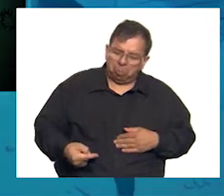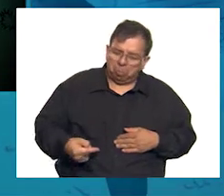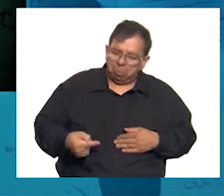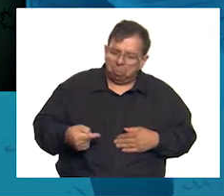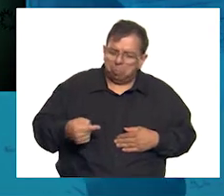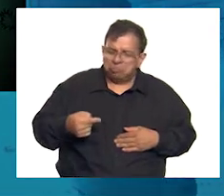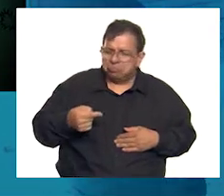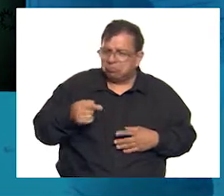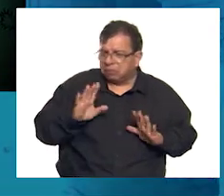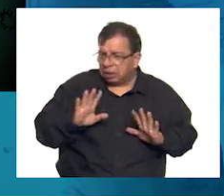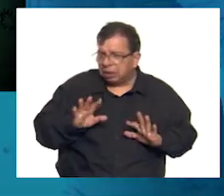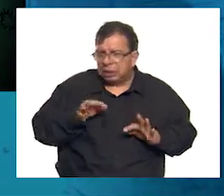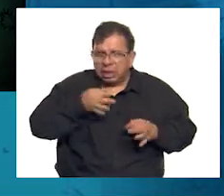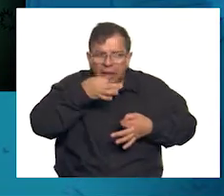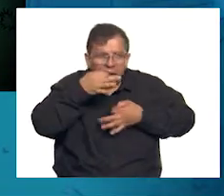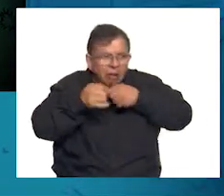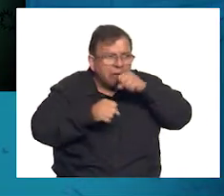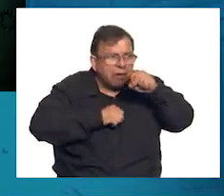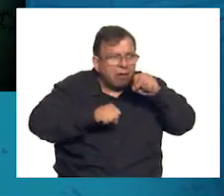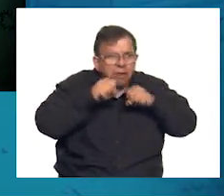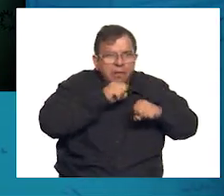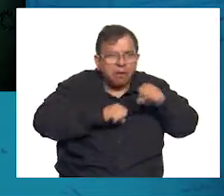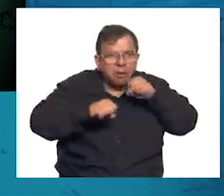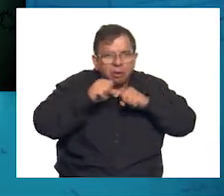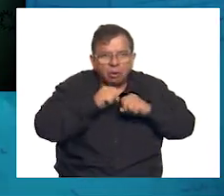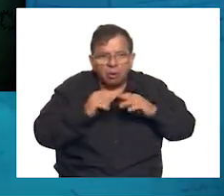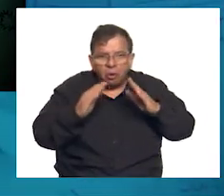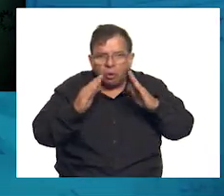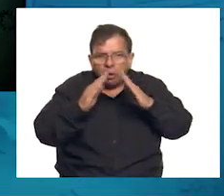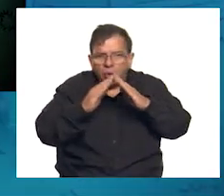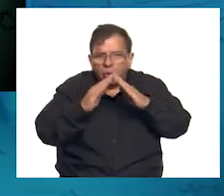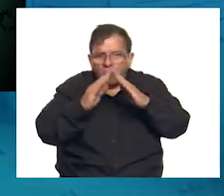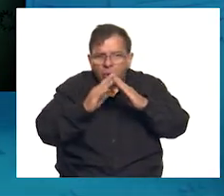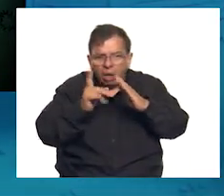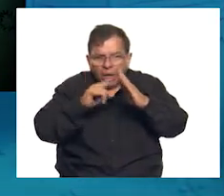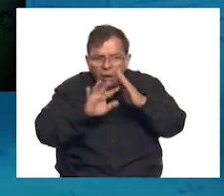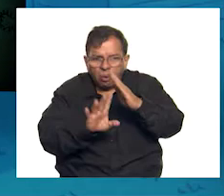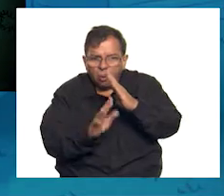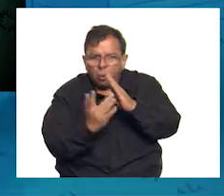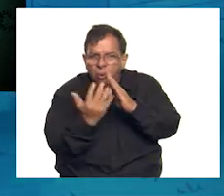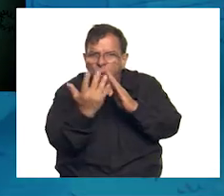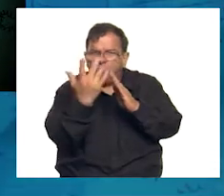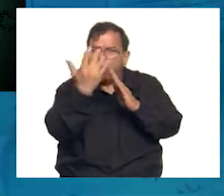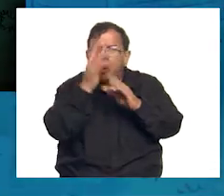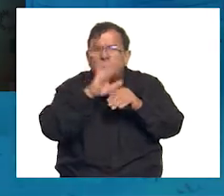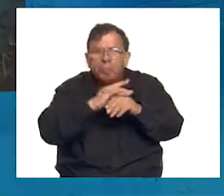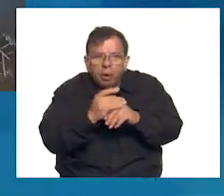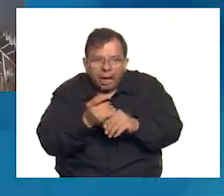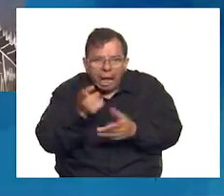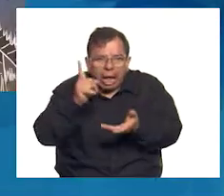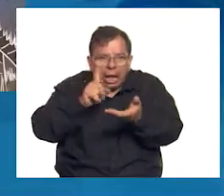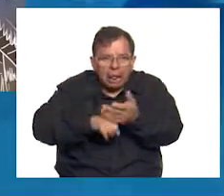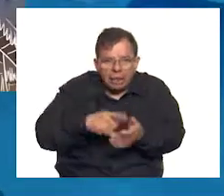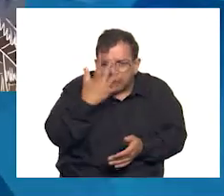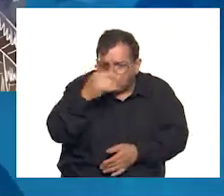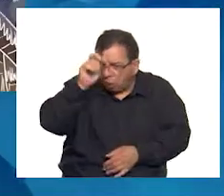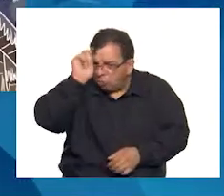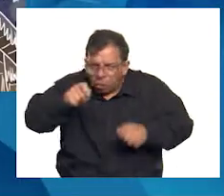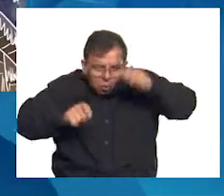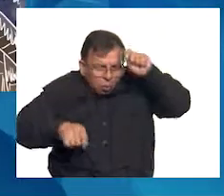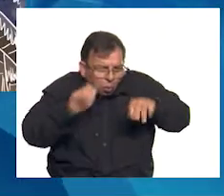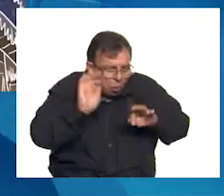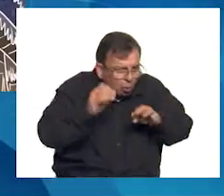el rumor de que en las noches su casa seguía iluminada debido a los rituales que hacía, que